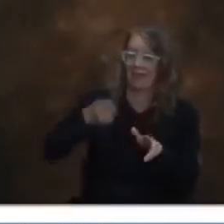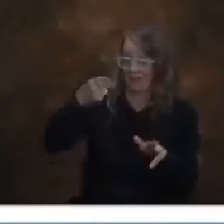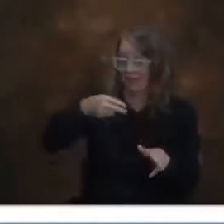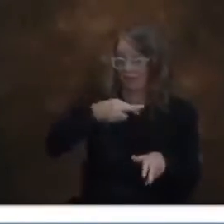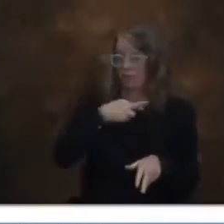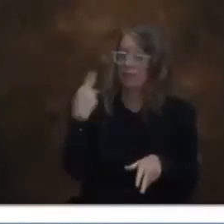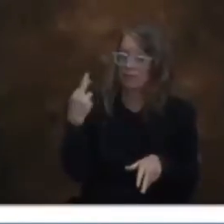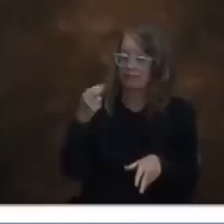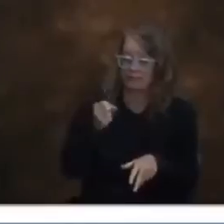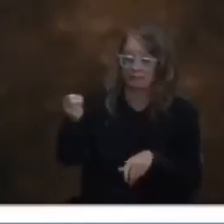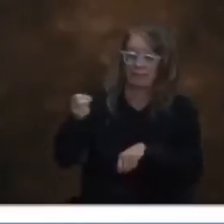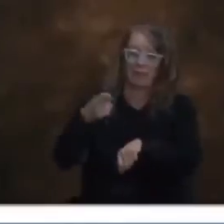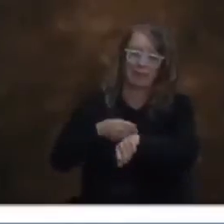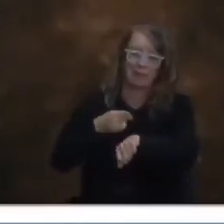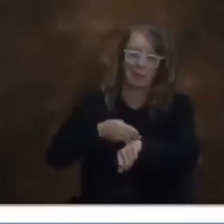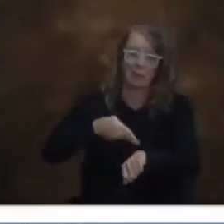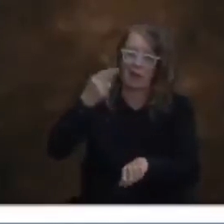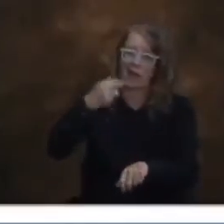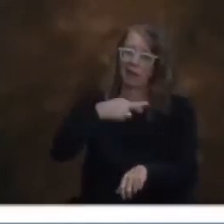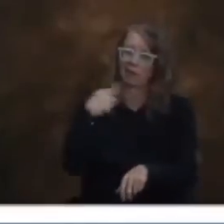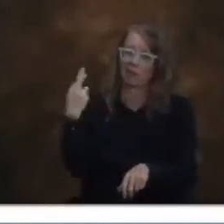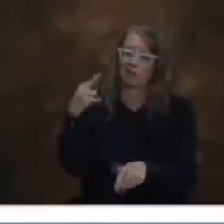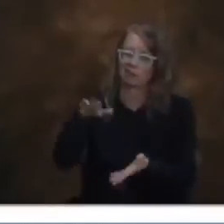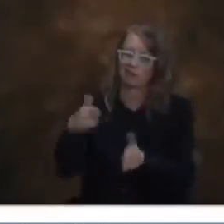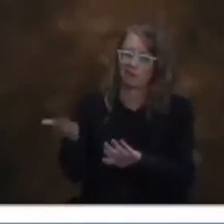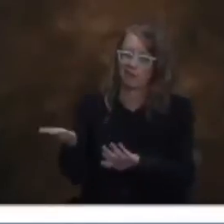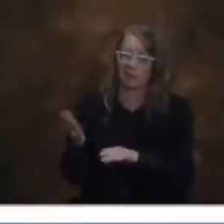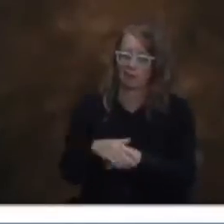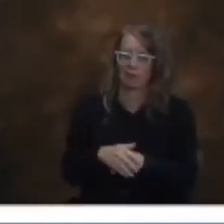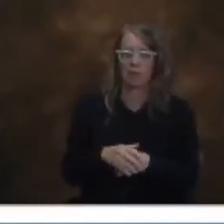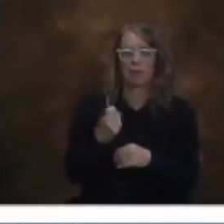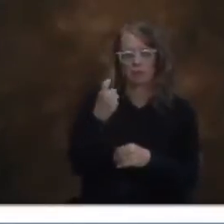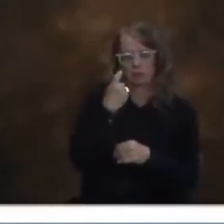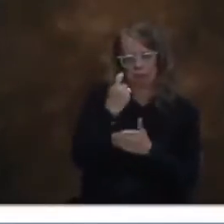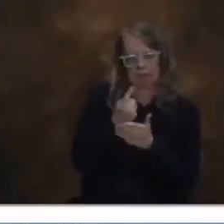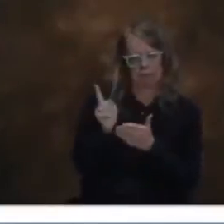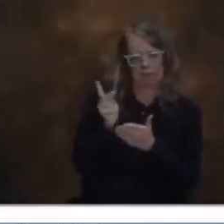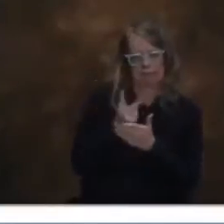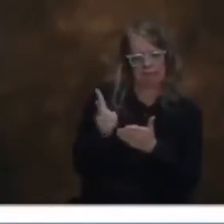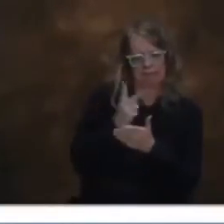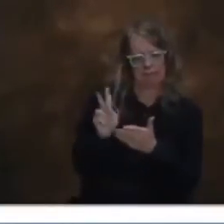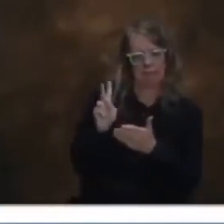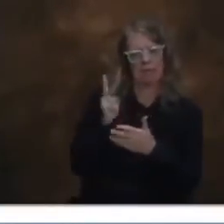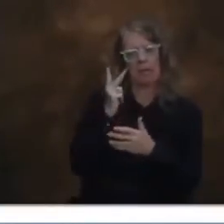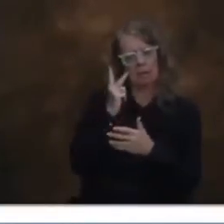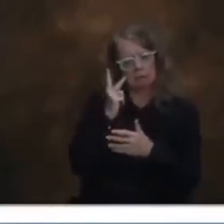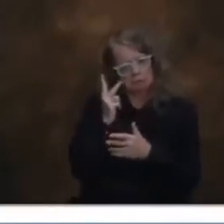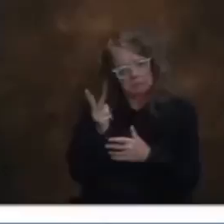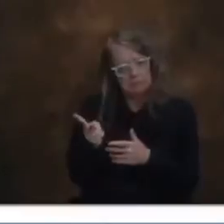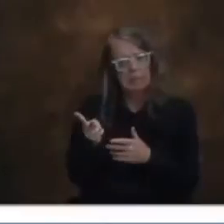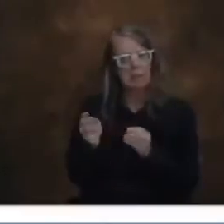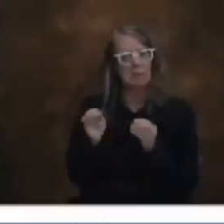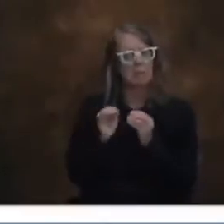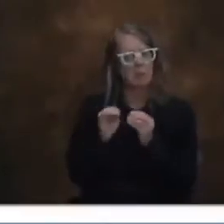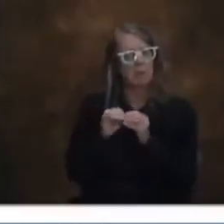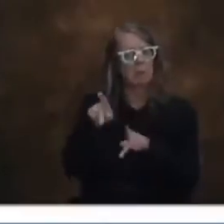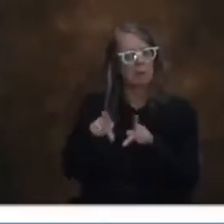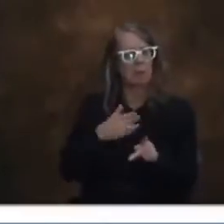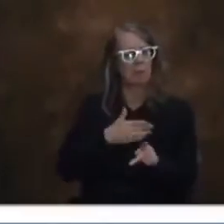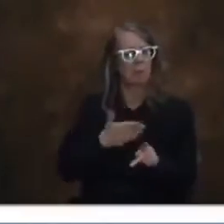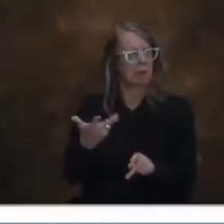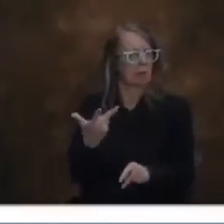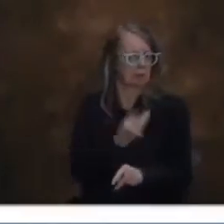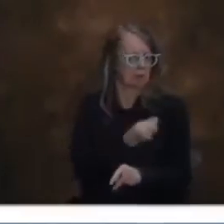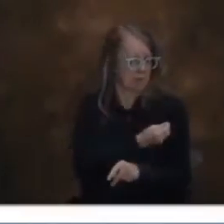hospitalizadas o morir en las últimas semanas hemos visto un ligero aumento en la administración de vacunas en todo el condado y también en nuestras